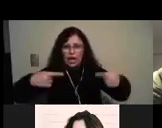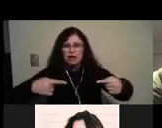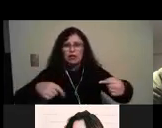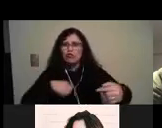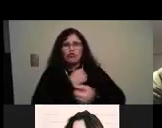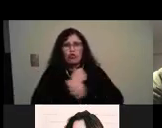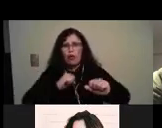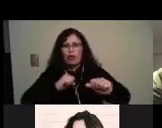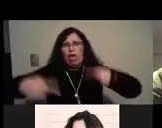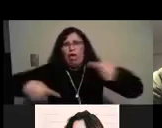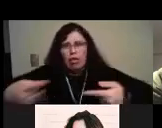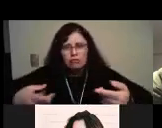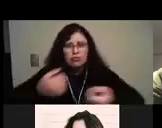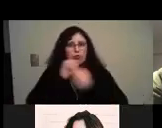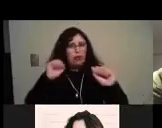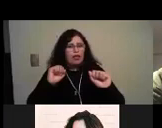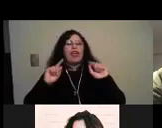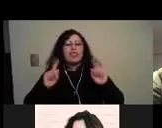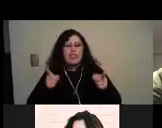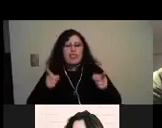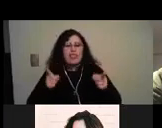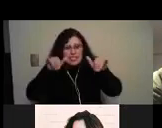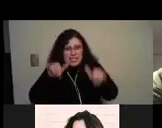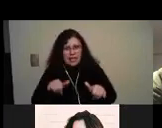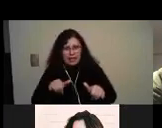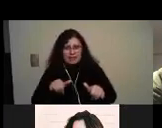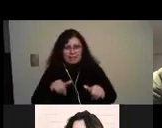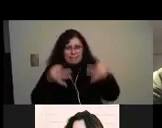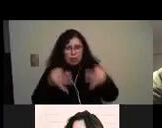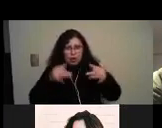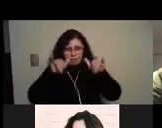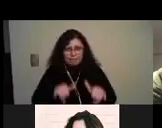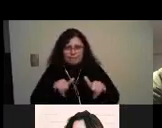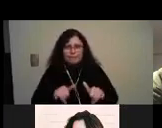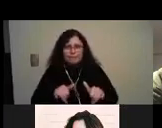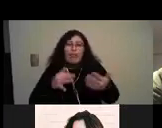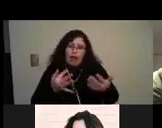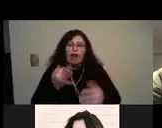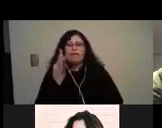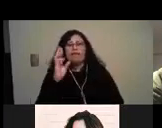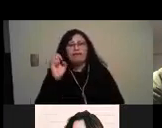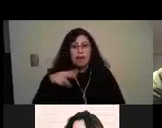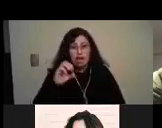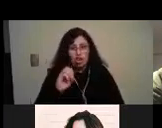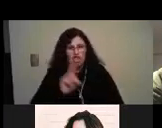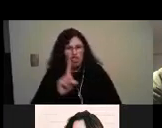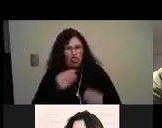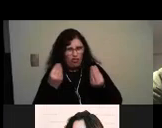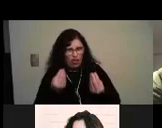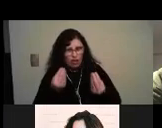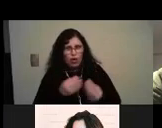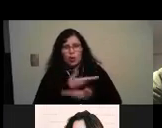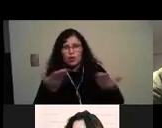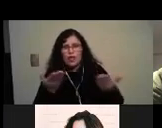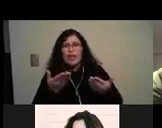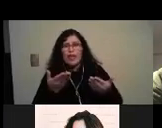en sentido del reloj o contrario. Entonces, ambos frenos puestos. Si los frenos no estuvieran tan bien, usted lo que tiene que hacer es pegar la silla